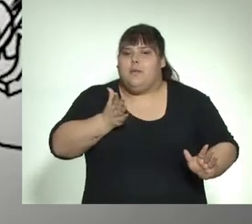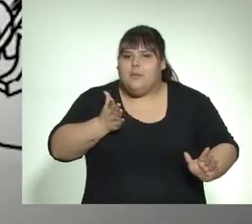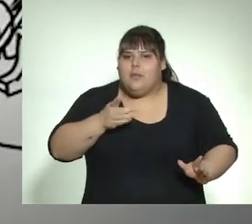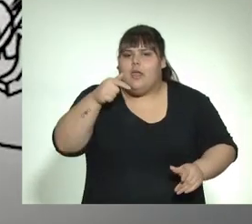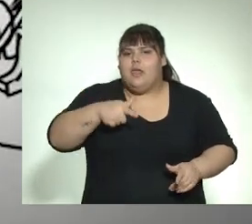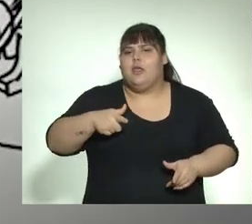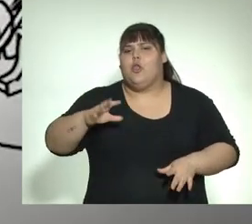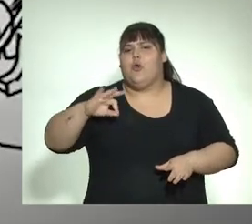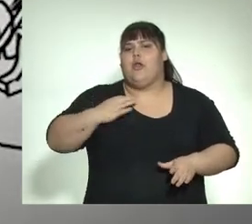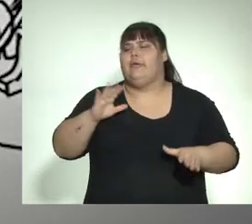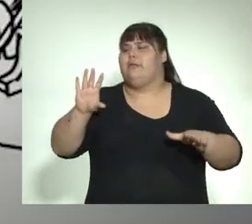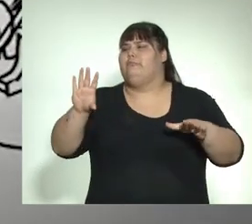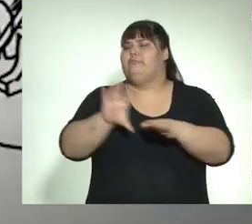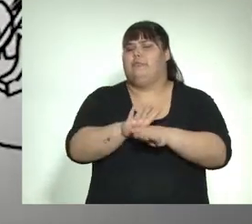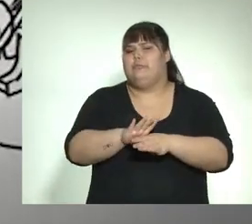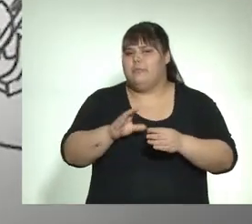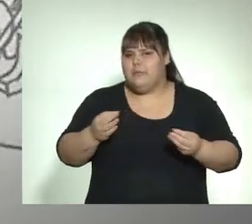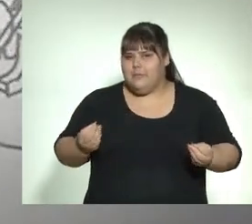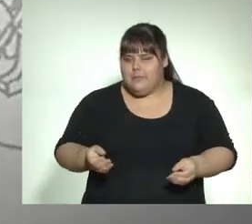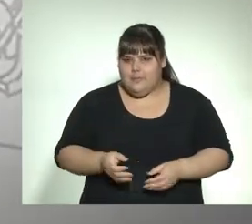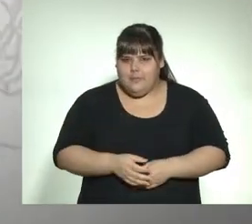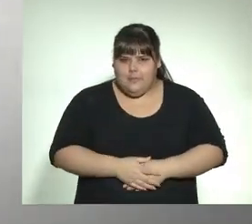amadas. ¡Esto es vida!